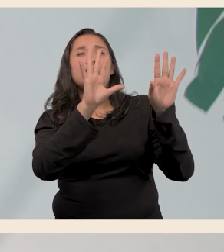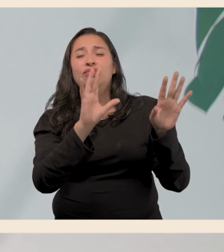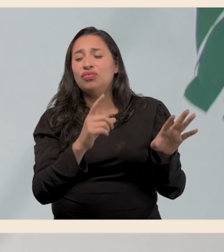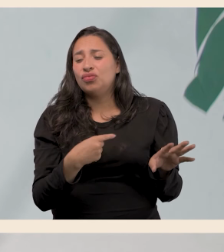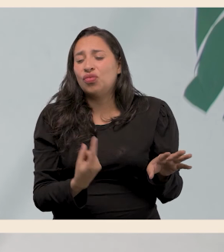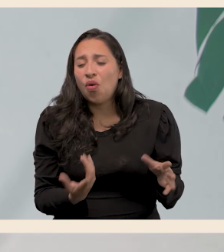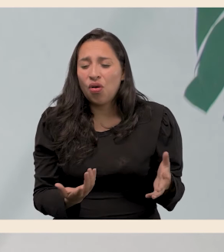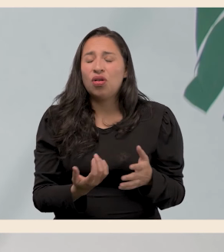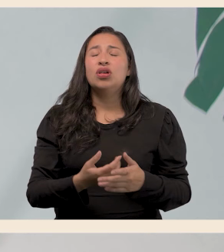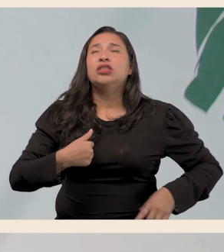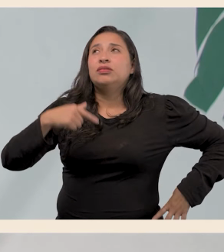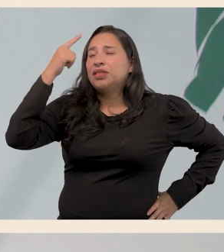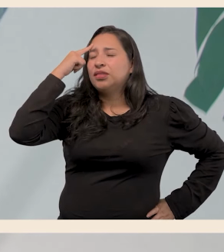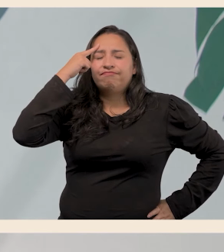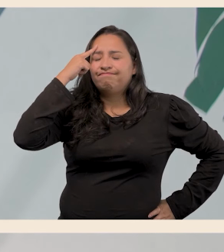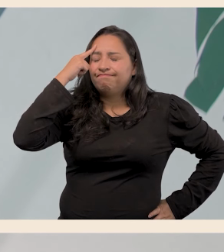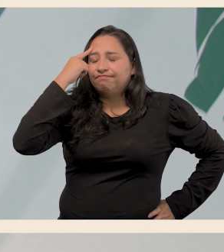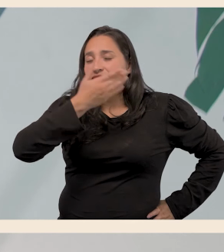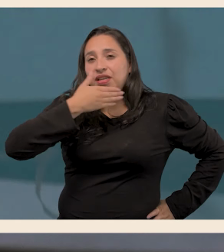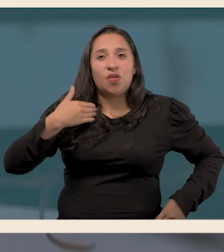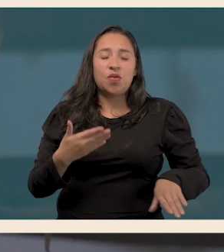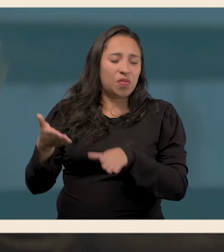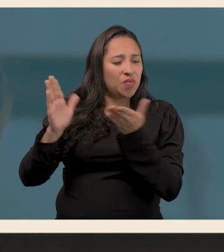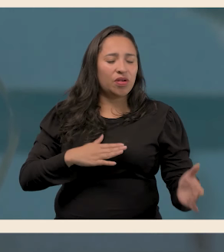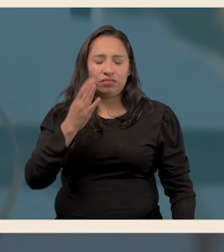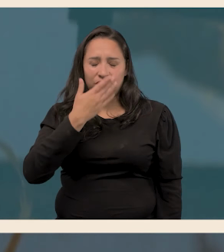y pensé en suicidar.